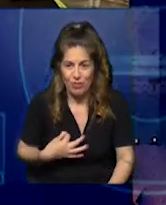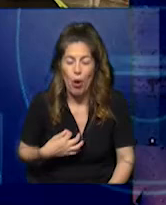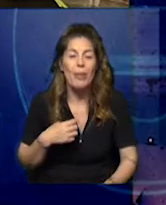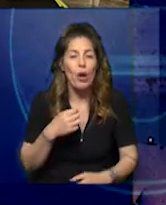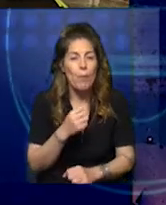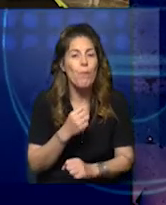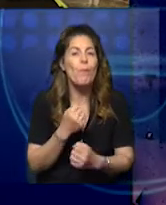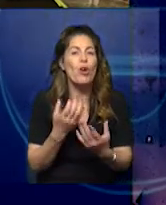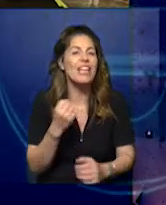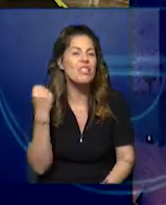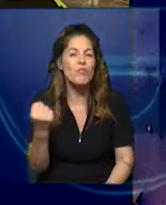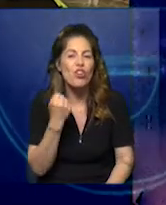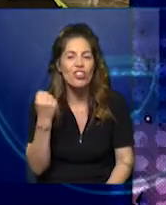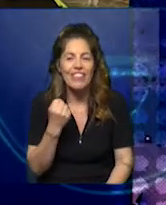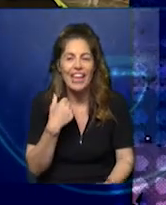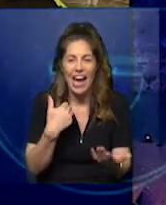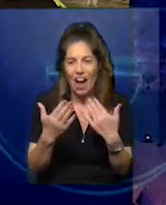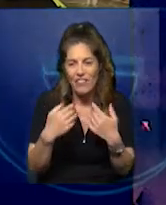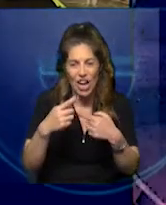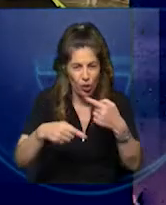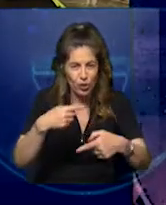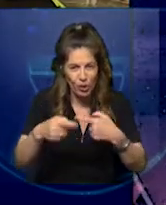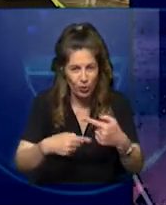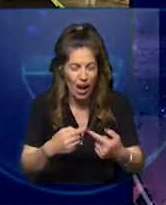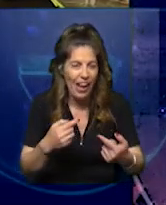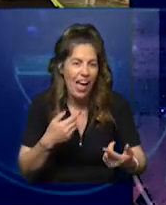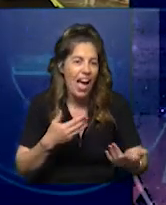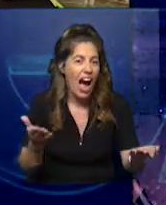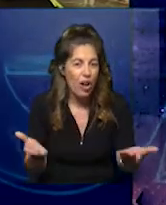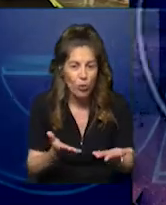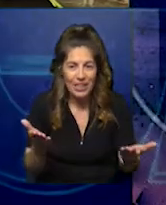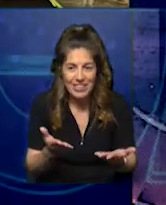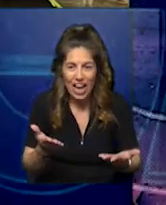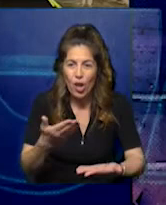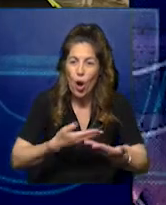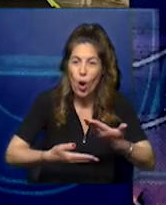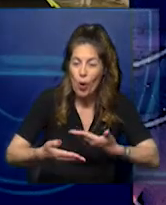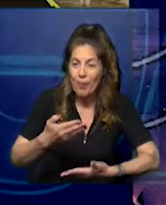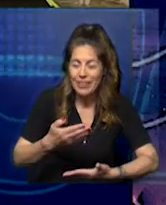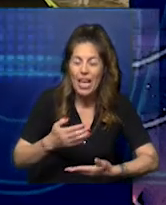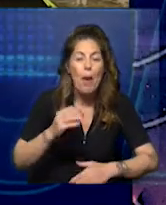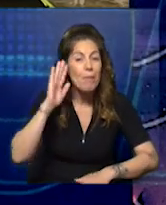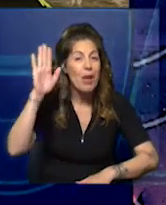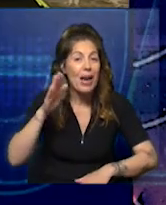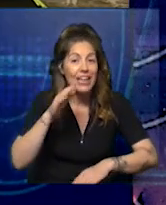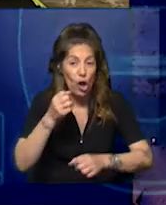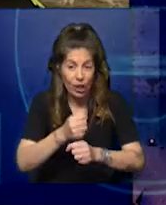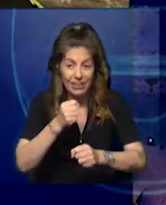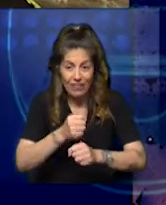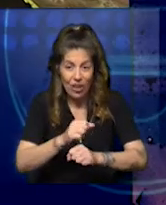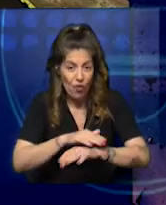hablándolo actualizarlo compartir Bueno me imagino que el trabajo está basado en experiencias en en en